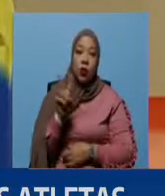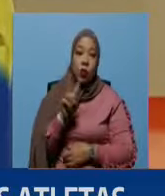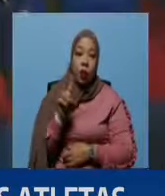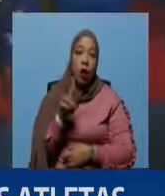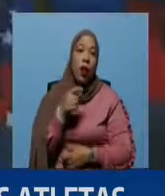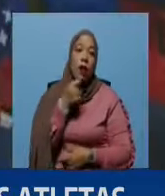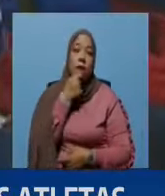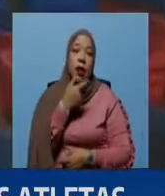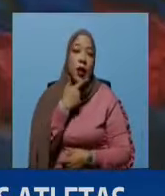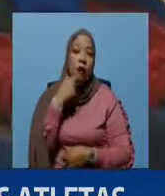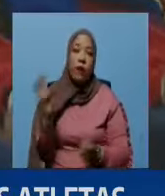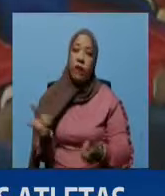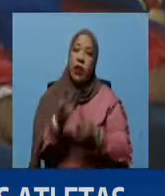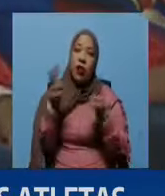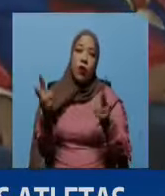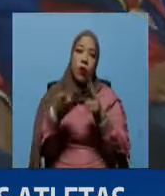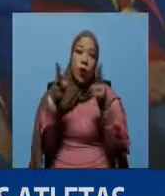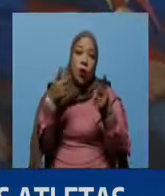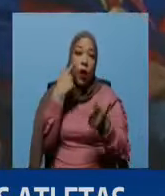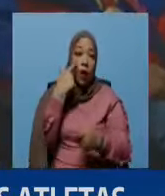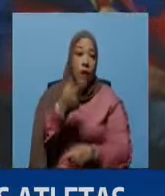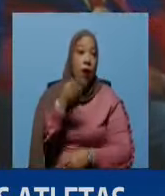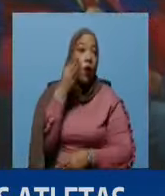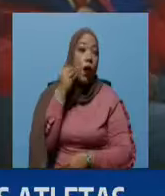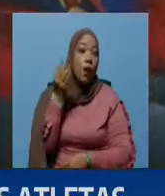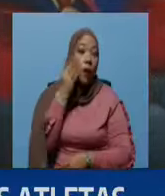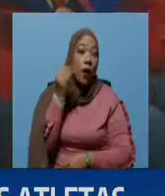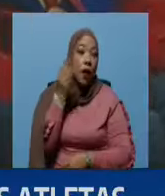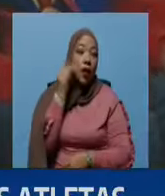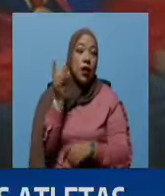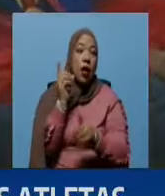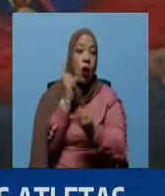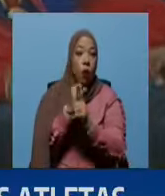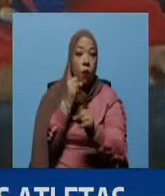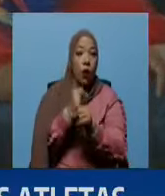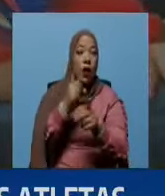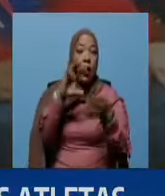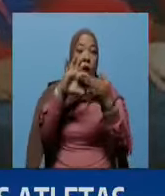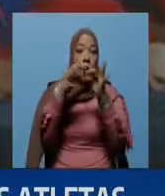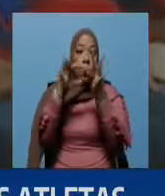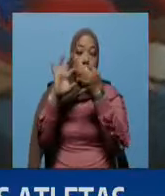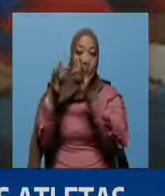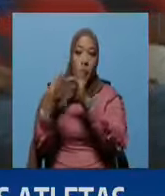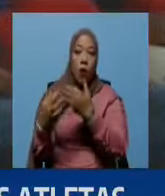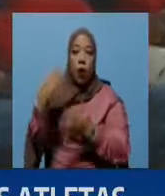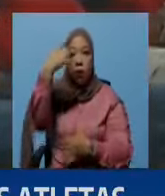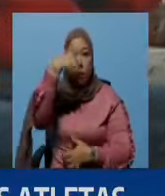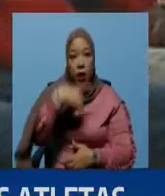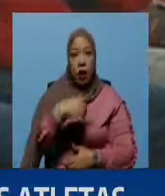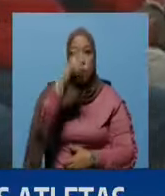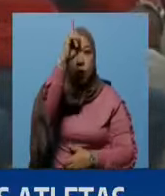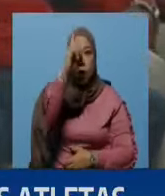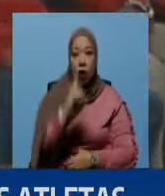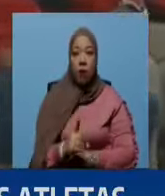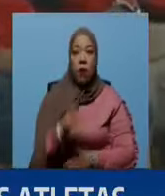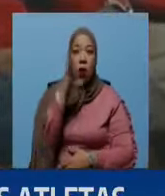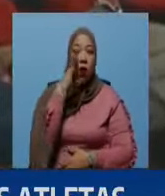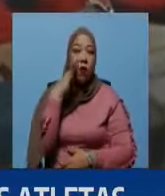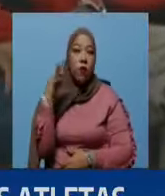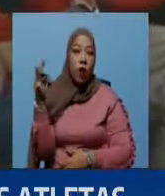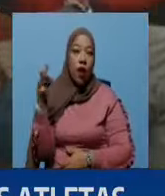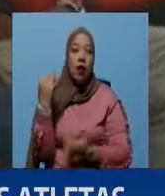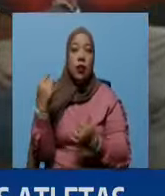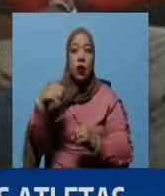llenos de victorias y de experiencia de los Juegos Paralímpicos de París,